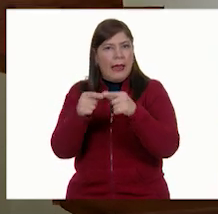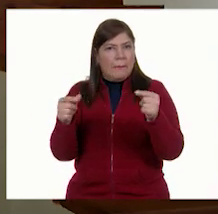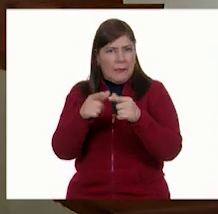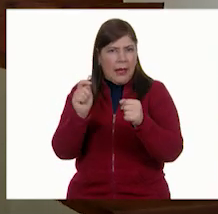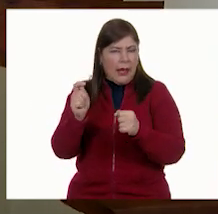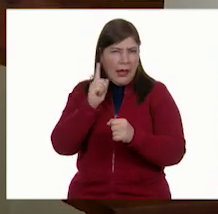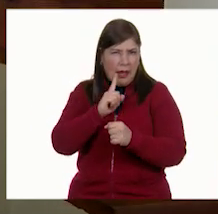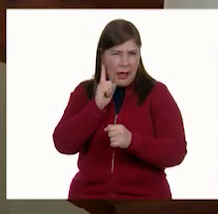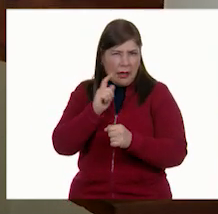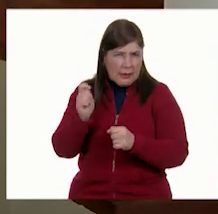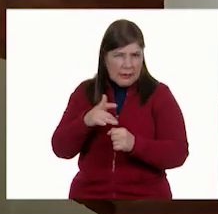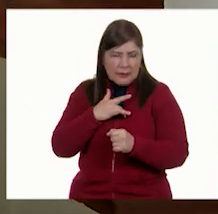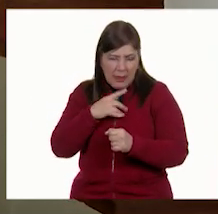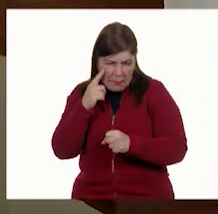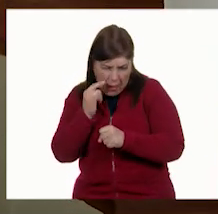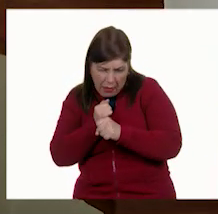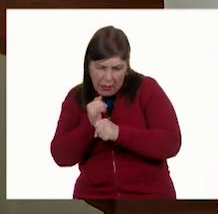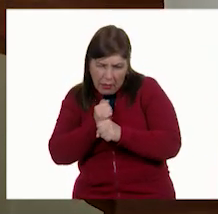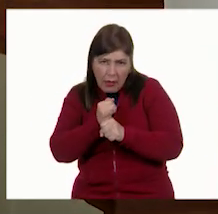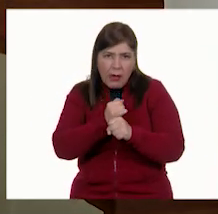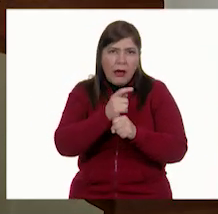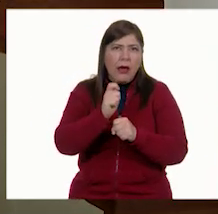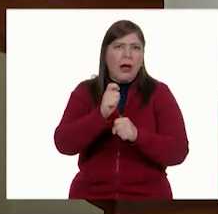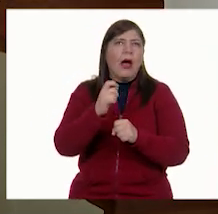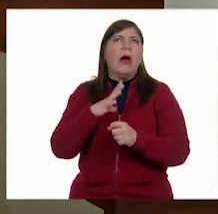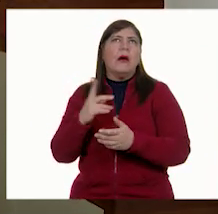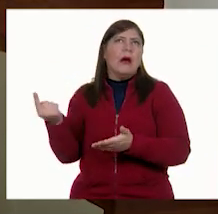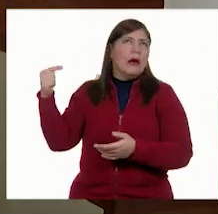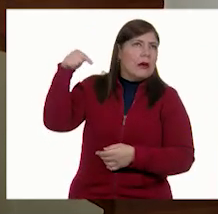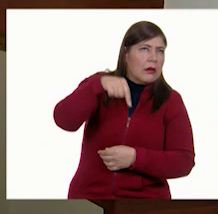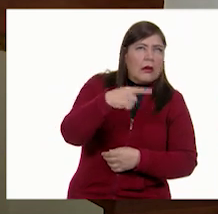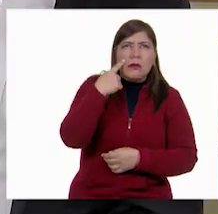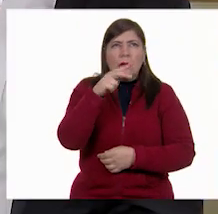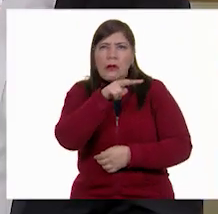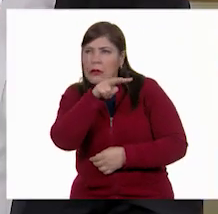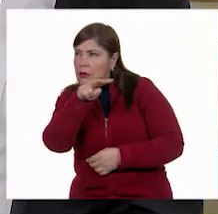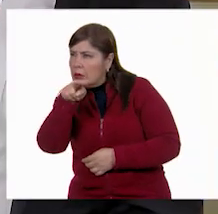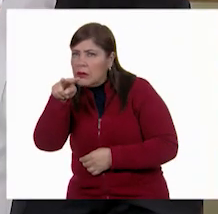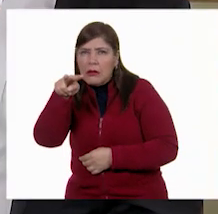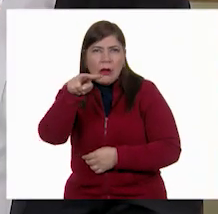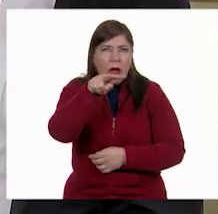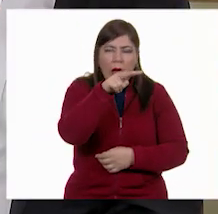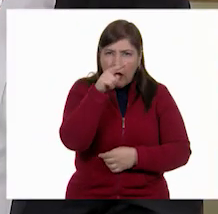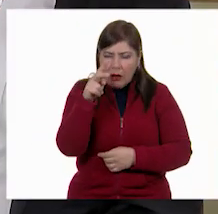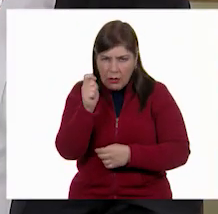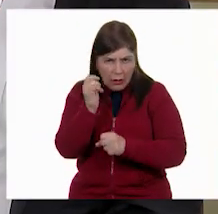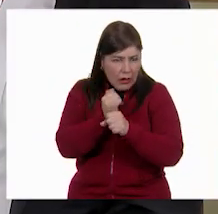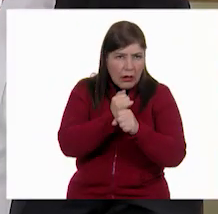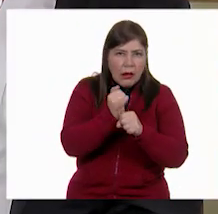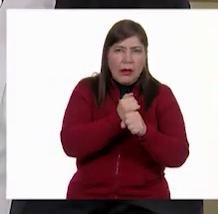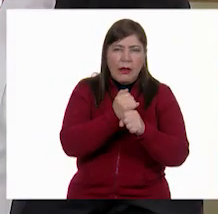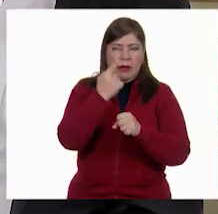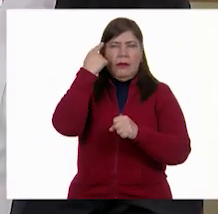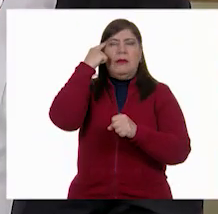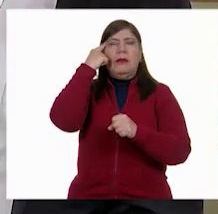eso, es una cosa muy, muy sutil de alguien que vino, vio, estudió y luego produjo